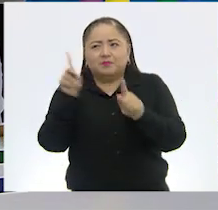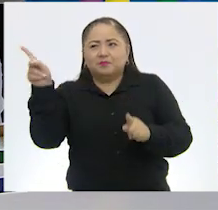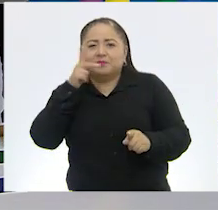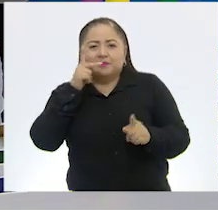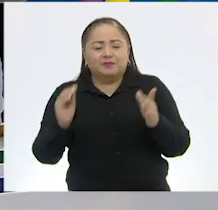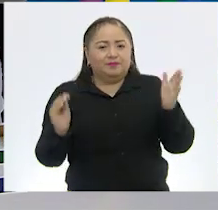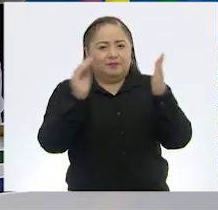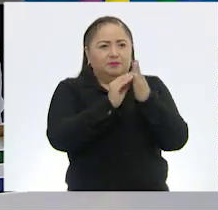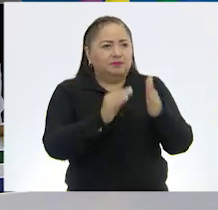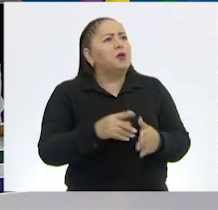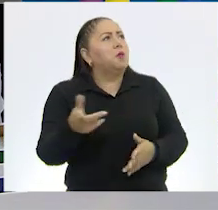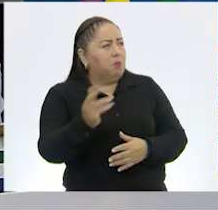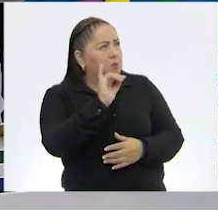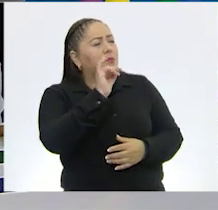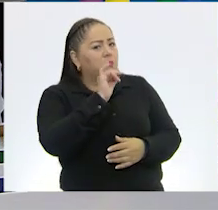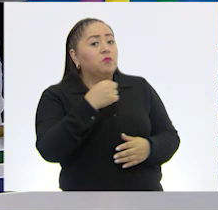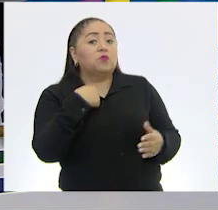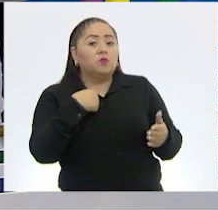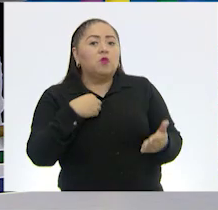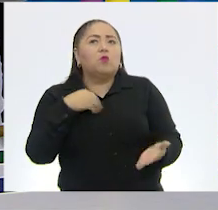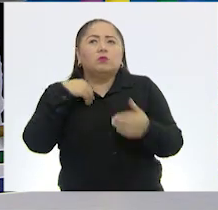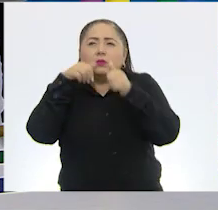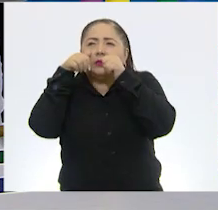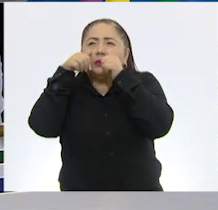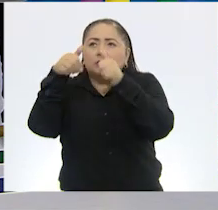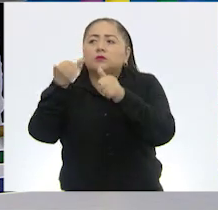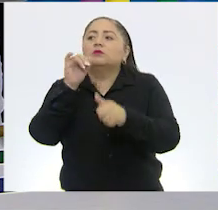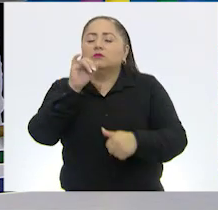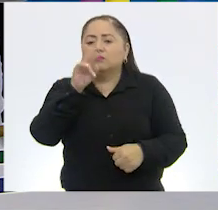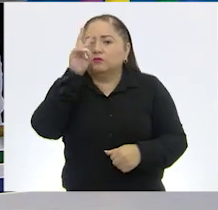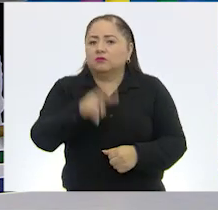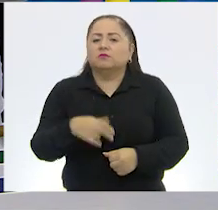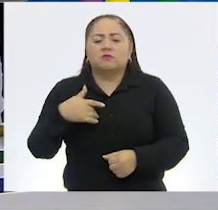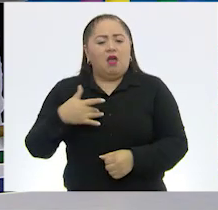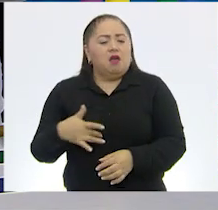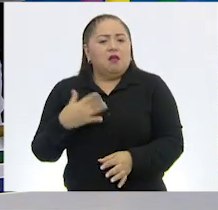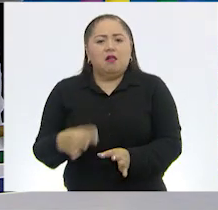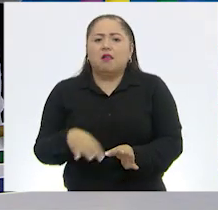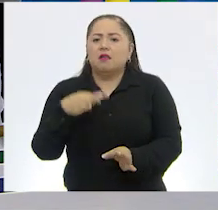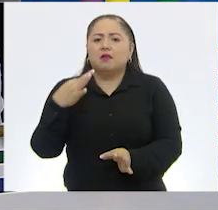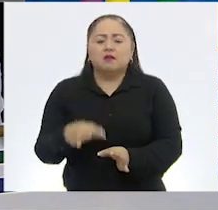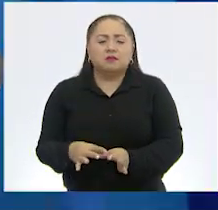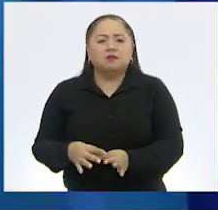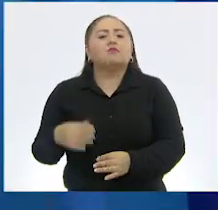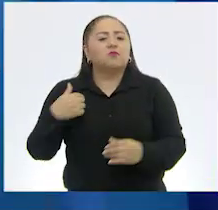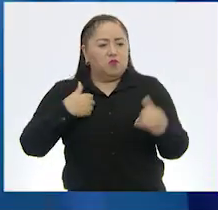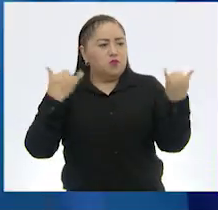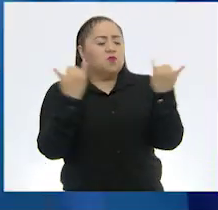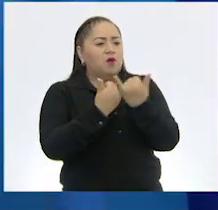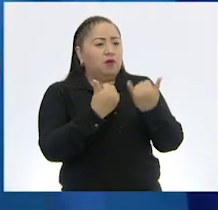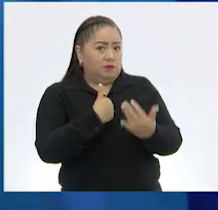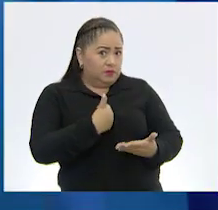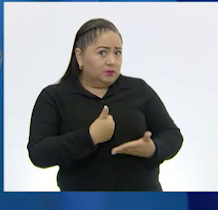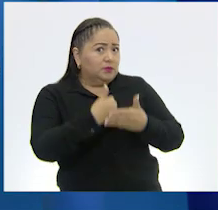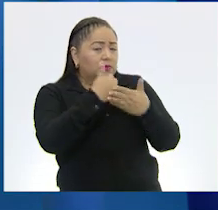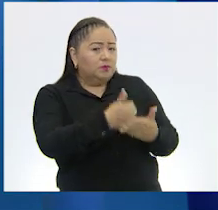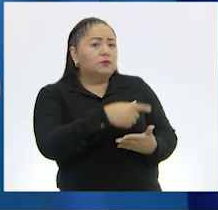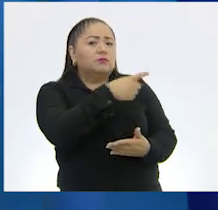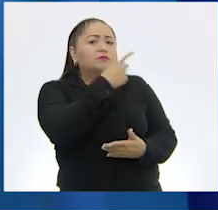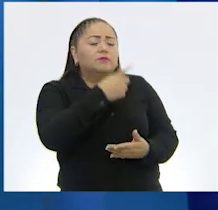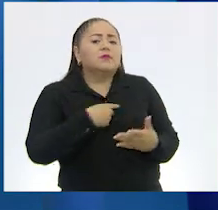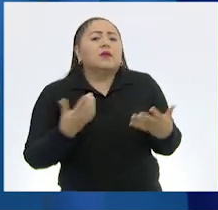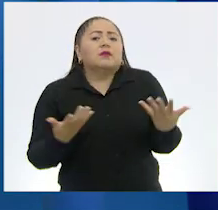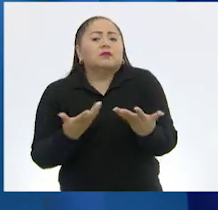principales? Sí, claro, maestra. Yo puse mucha atención y estoy muy listo. Yo también. Maestra, le ayudo y usted dígame qué